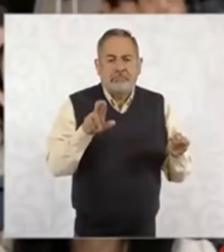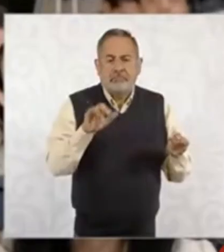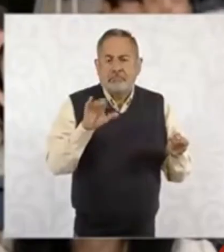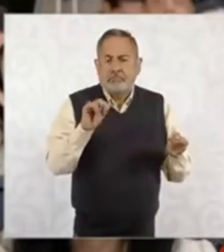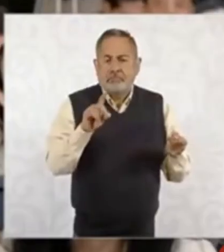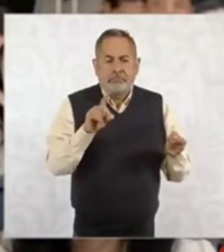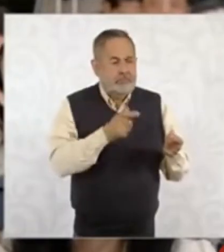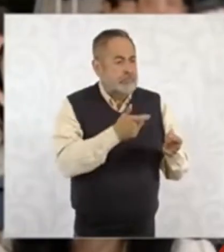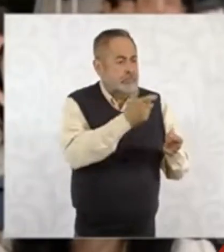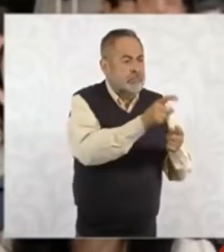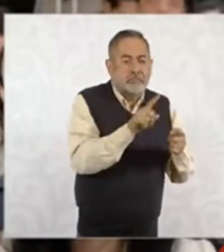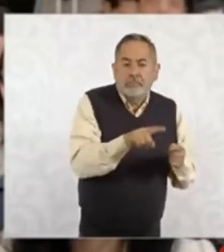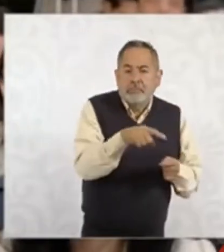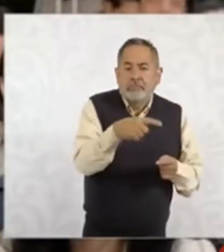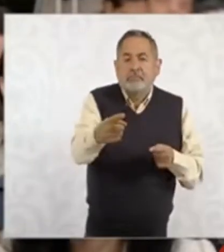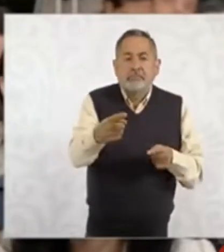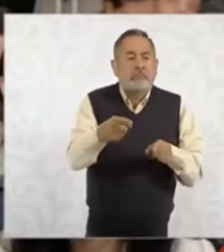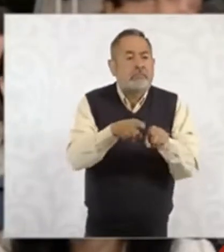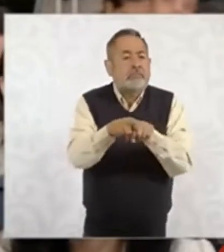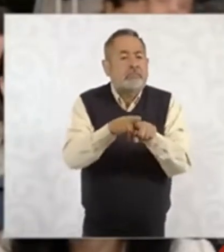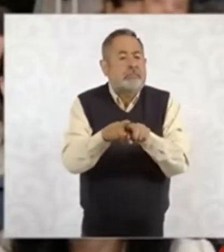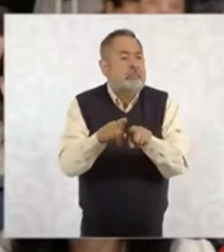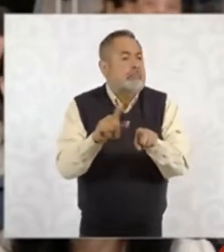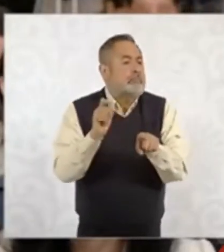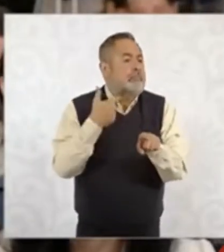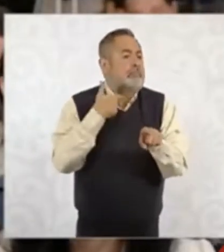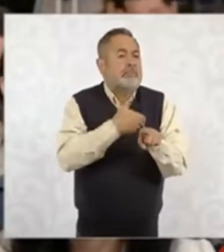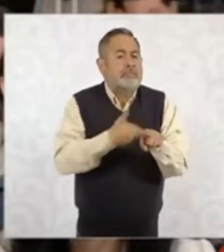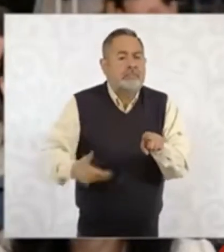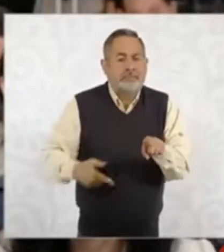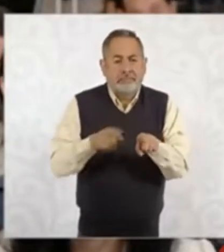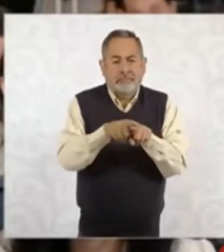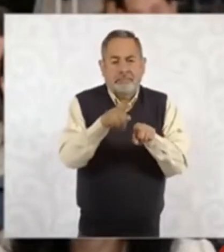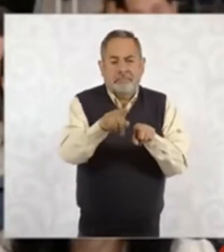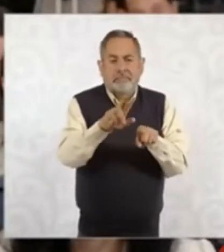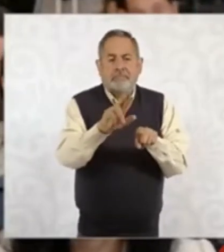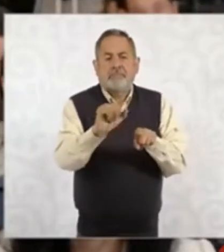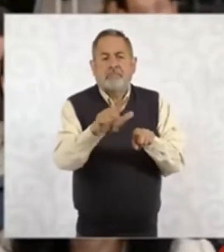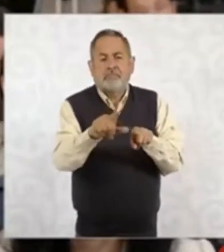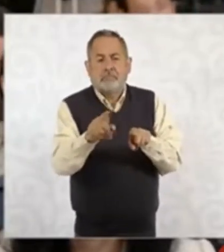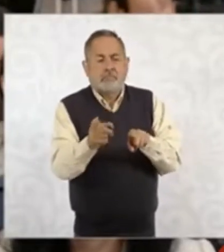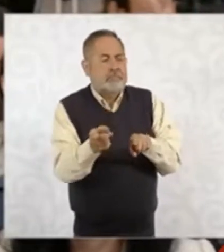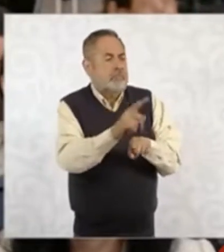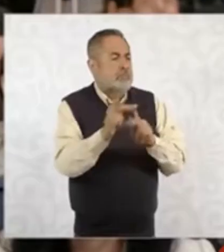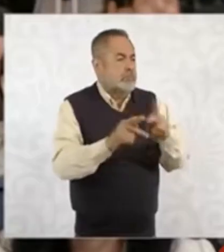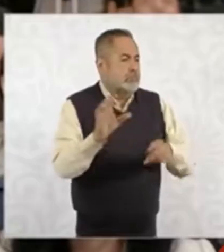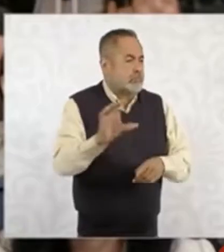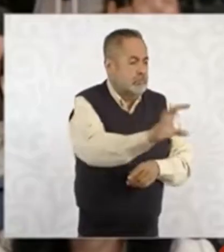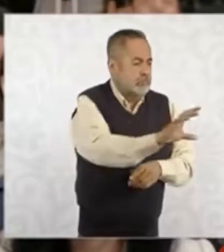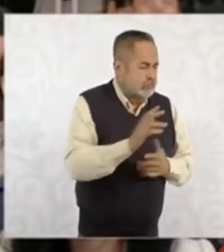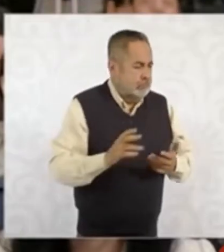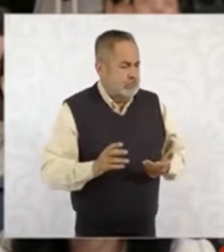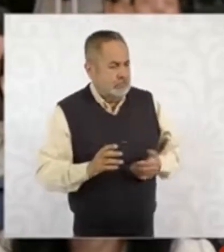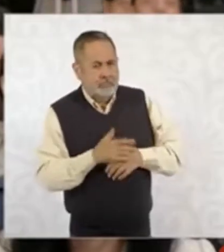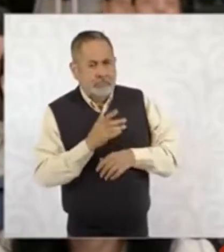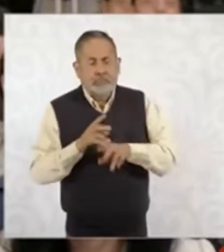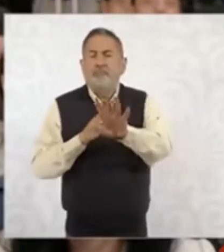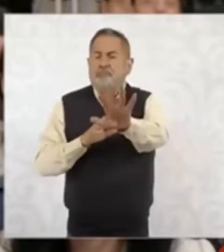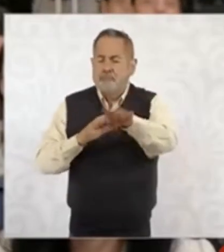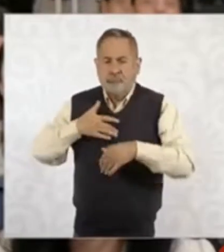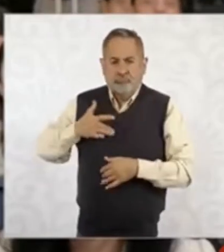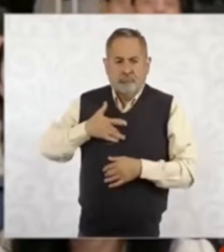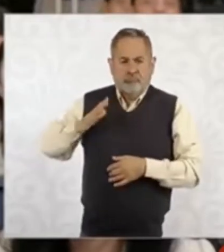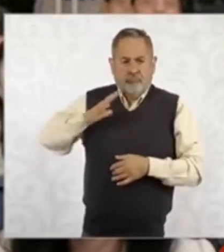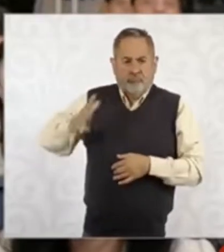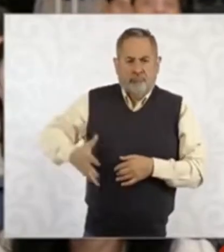presidente que le vendía la empresa a este personaje? Y se lo pregunto porque yo me siento muy honrado, orgulloso del equipo